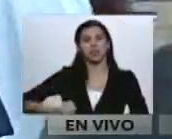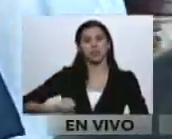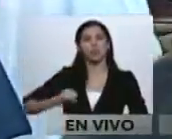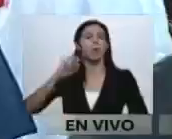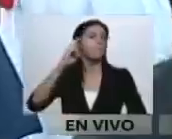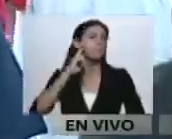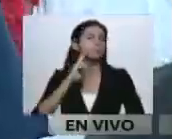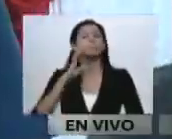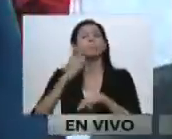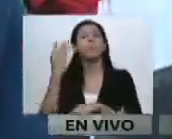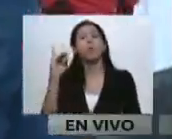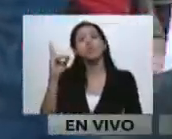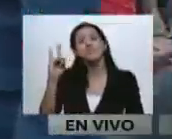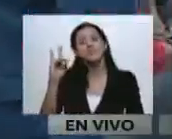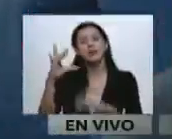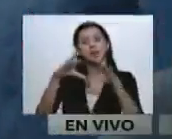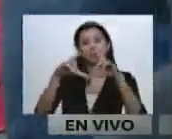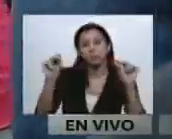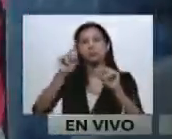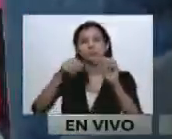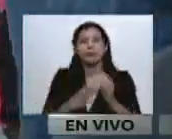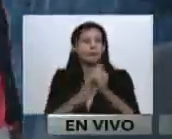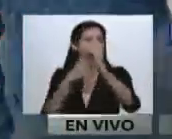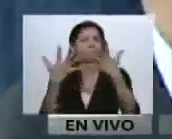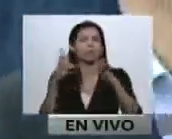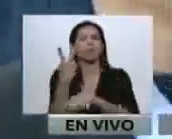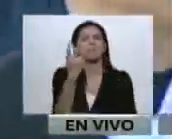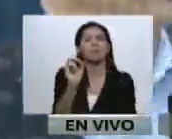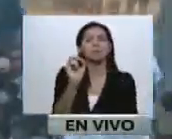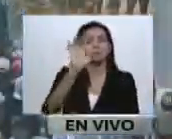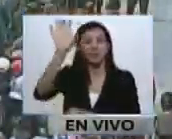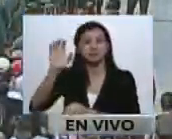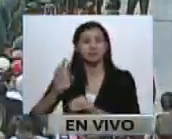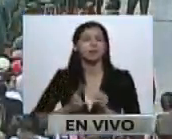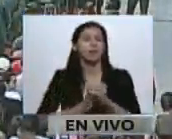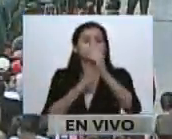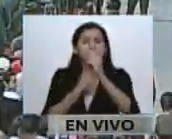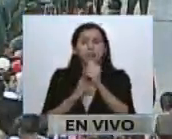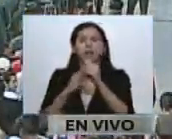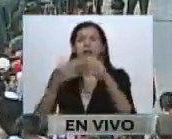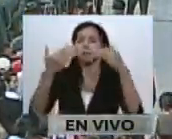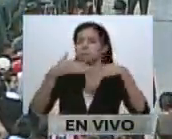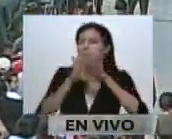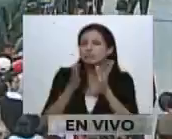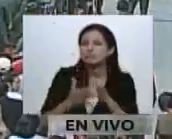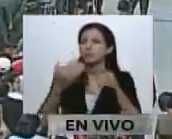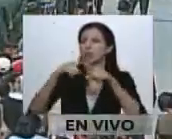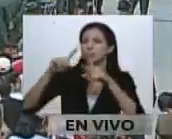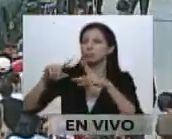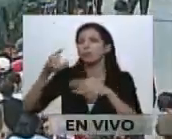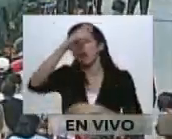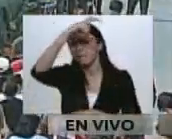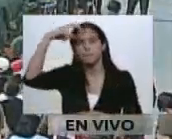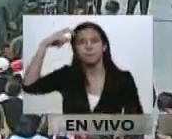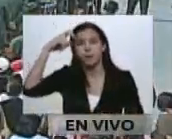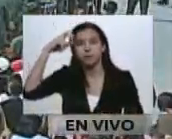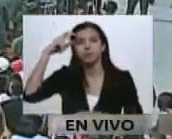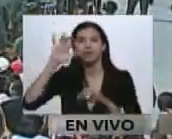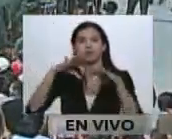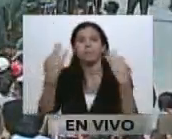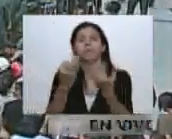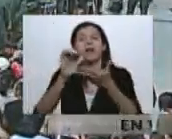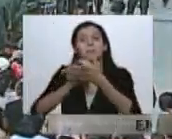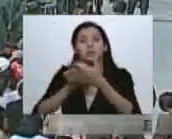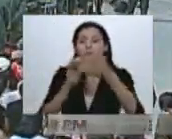Nicaragua, así como representantes de más de una veintena de países, junto al pueblo venezolano y los familiares y amigos del comandante